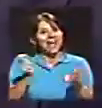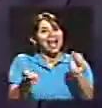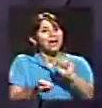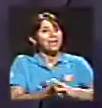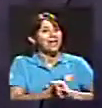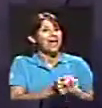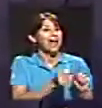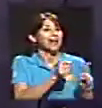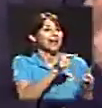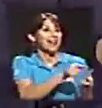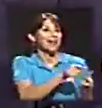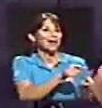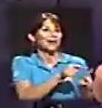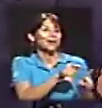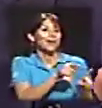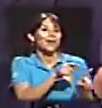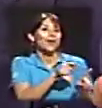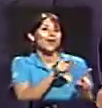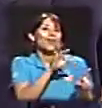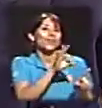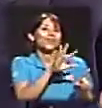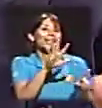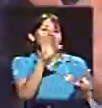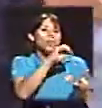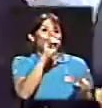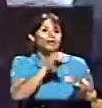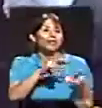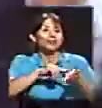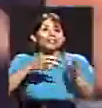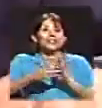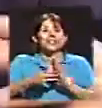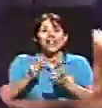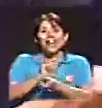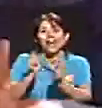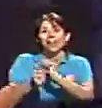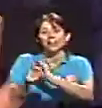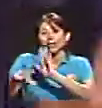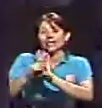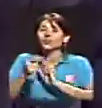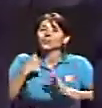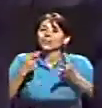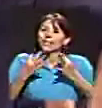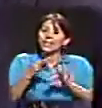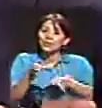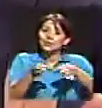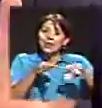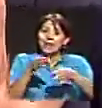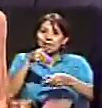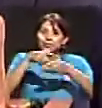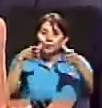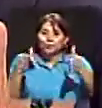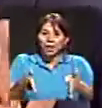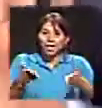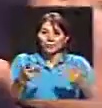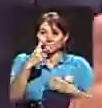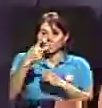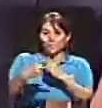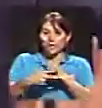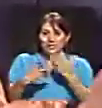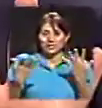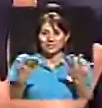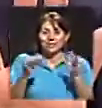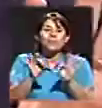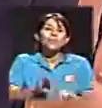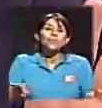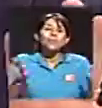leyes. Y eso es lo que he tratado de explicarle a los diputados en las dos comparecencias que he tenido al respecto, que es fundamental